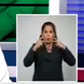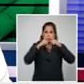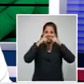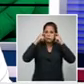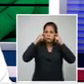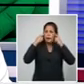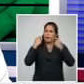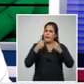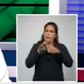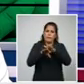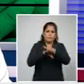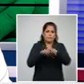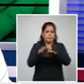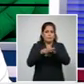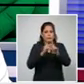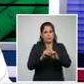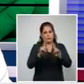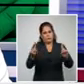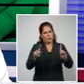extremadas las medidas de protección.